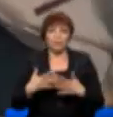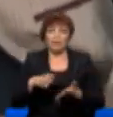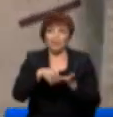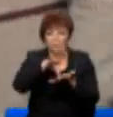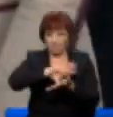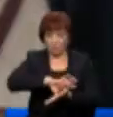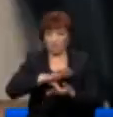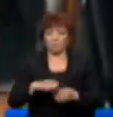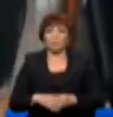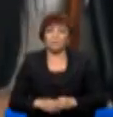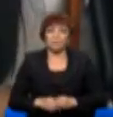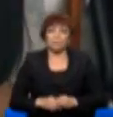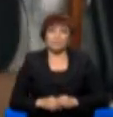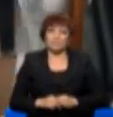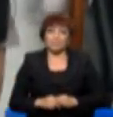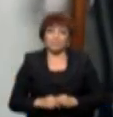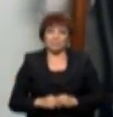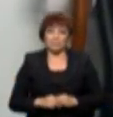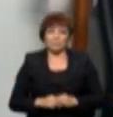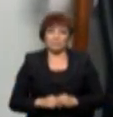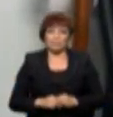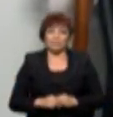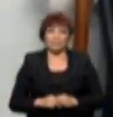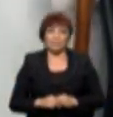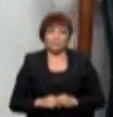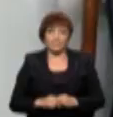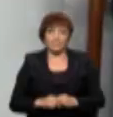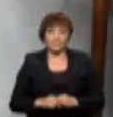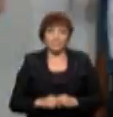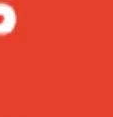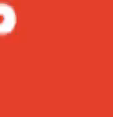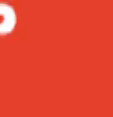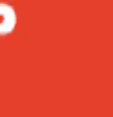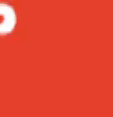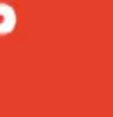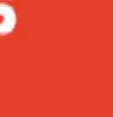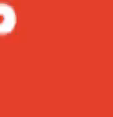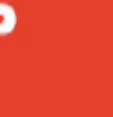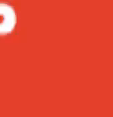iniciar la socialización. En Quito, María Gracia Acosta, 24 horas.